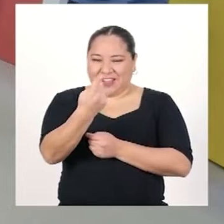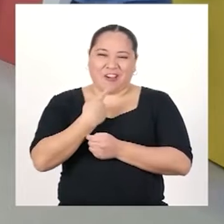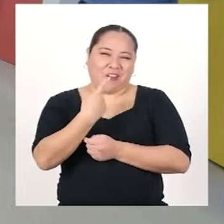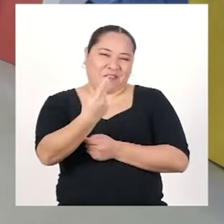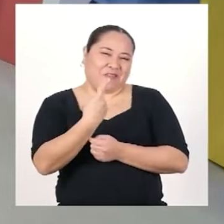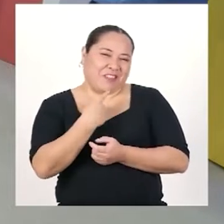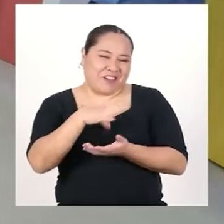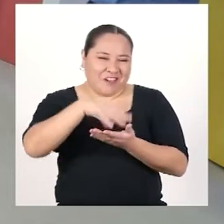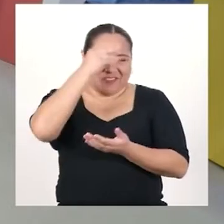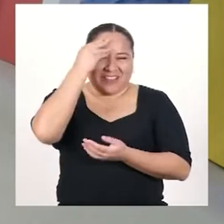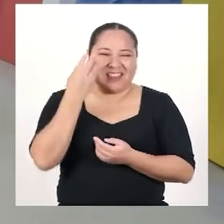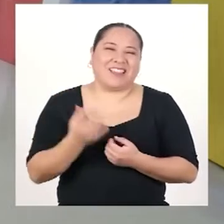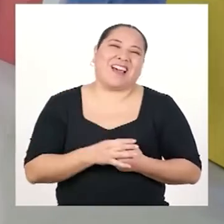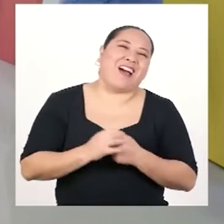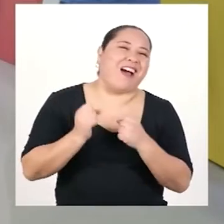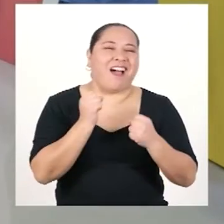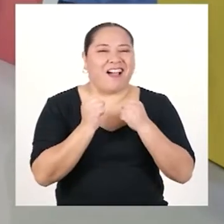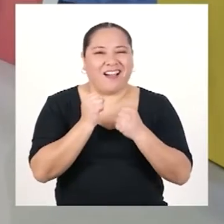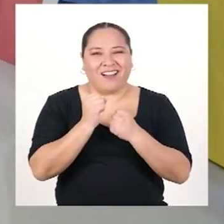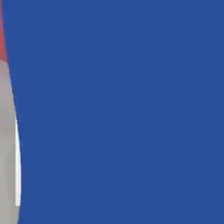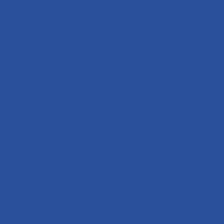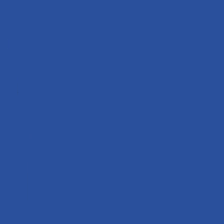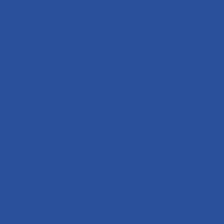y conmigo.